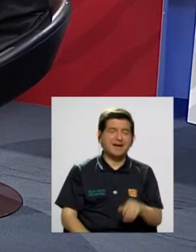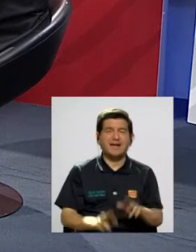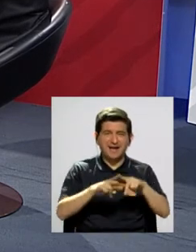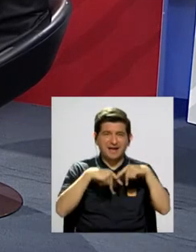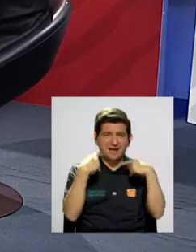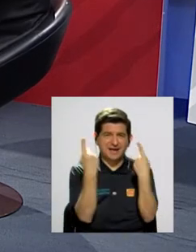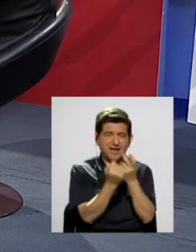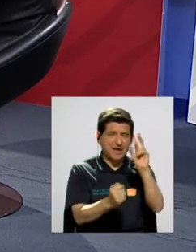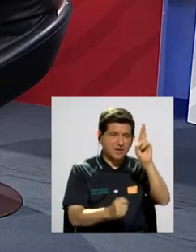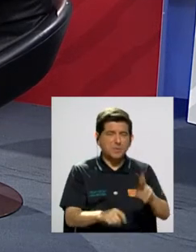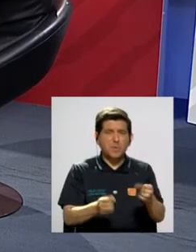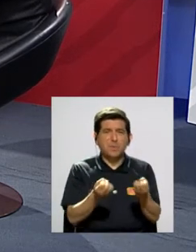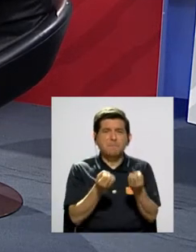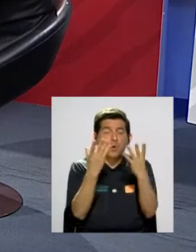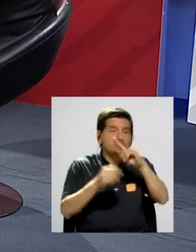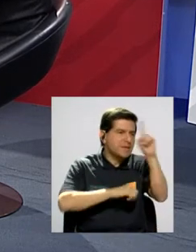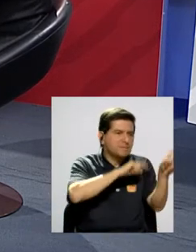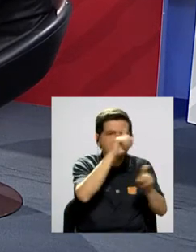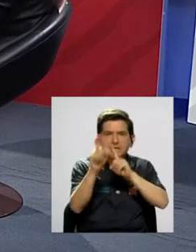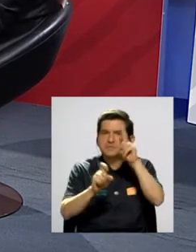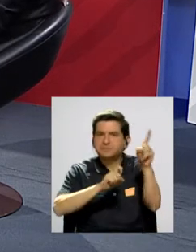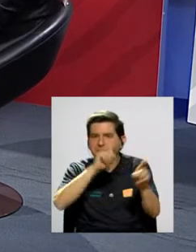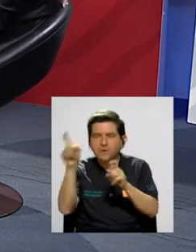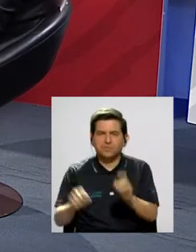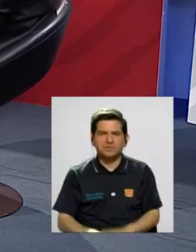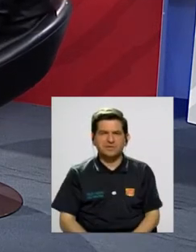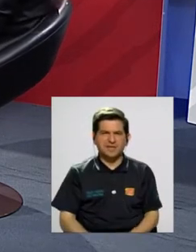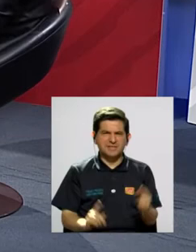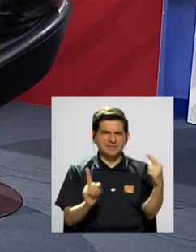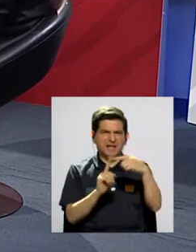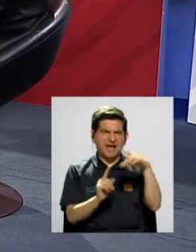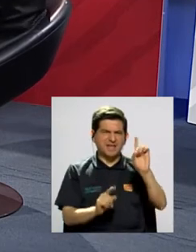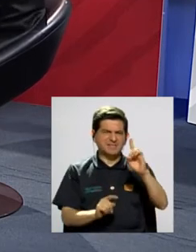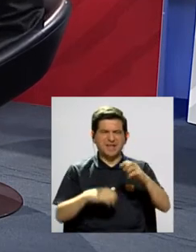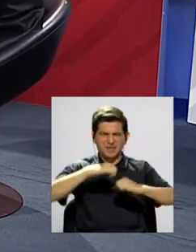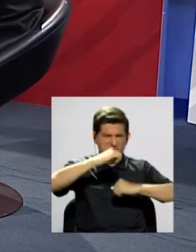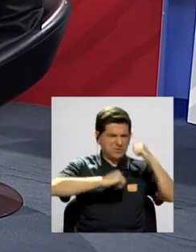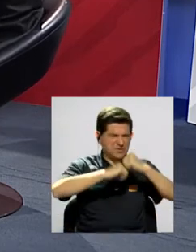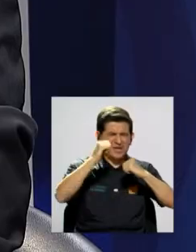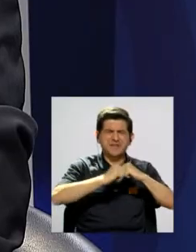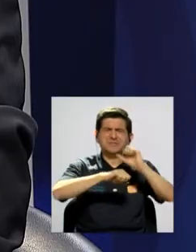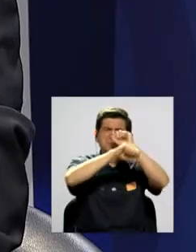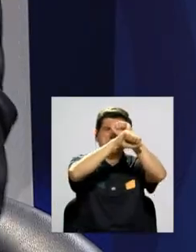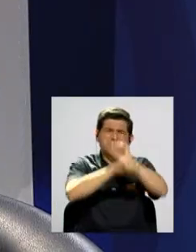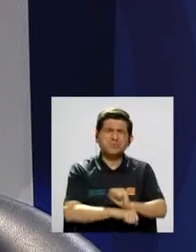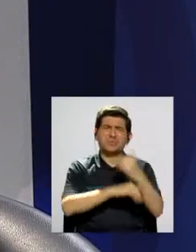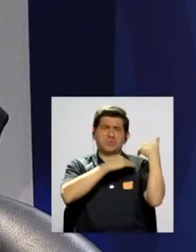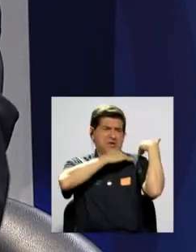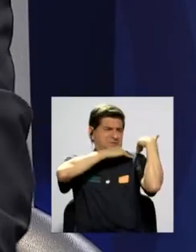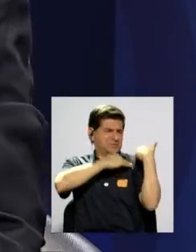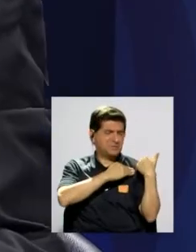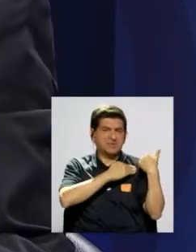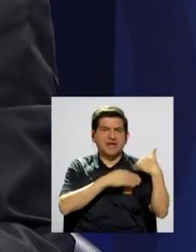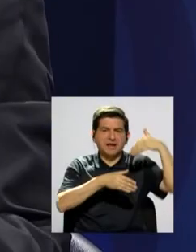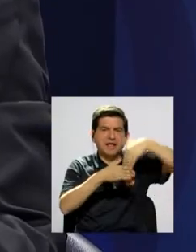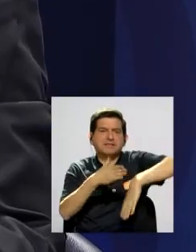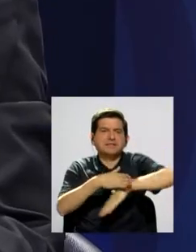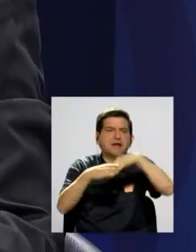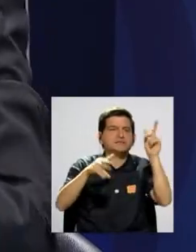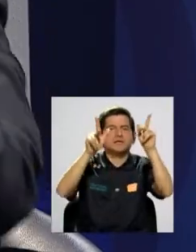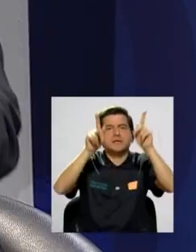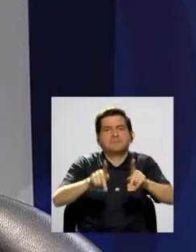Rica una gran cantidad de interrogantes de hasta dónde esas estructuras tradicionales aguantan la entrada y salida de sus